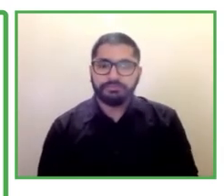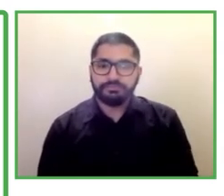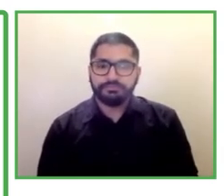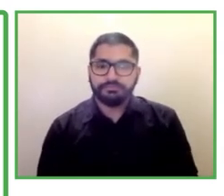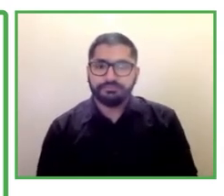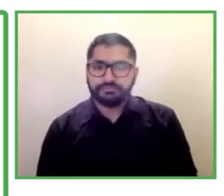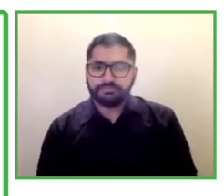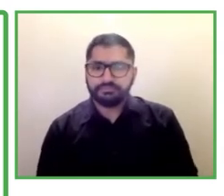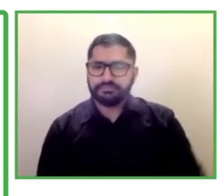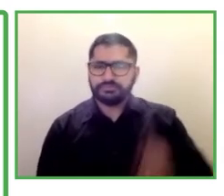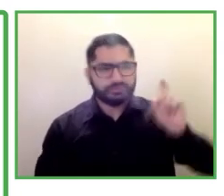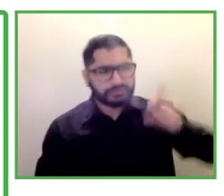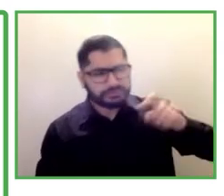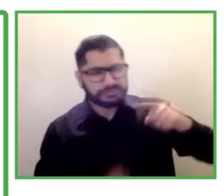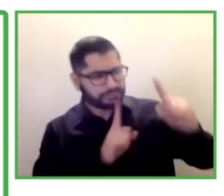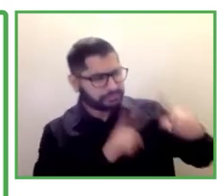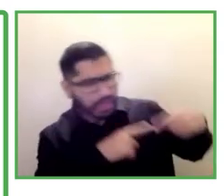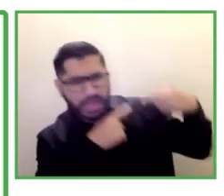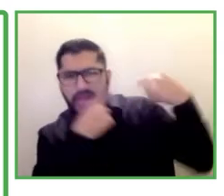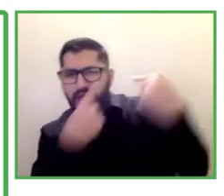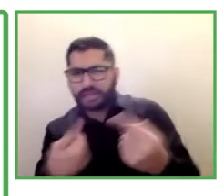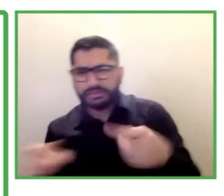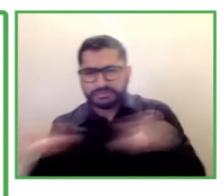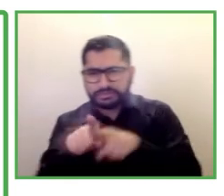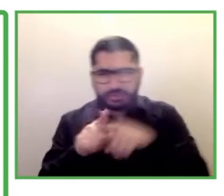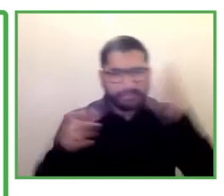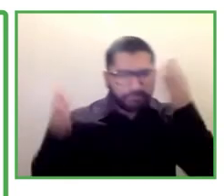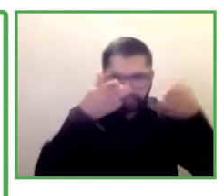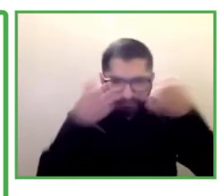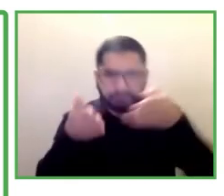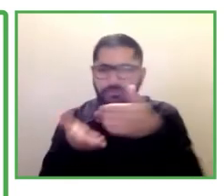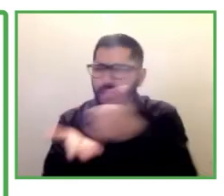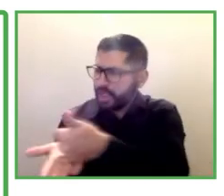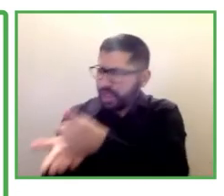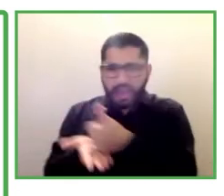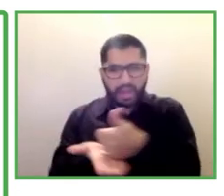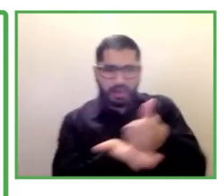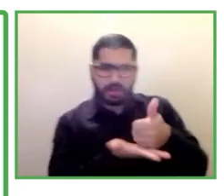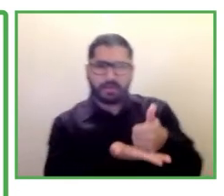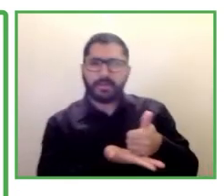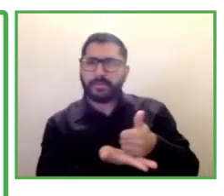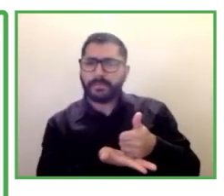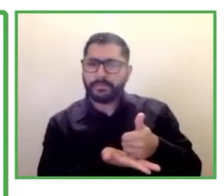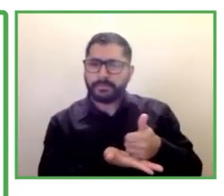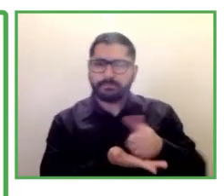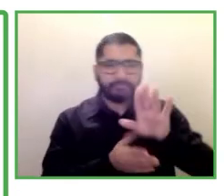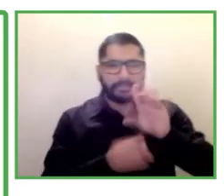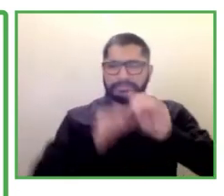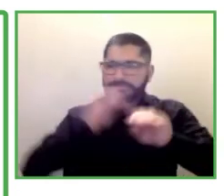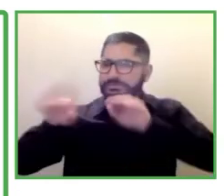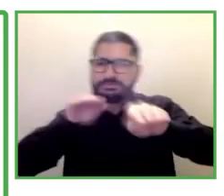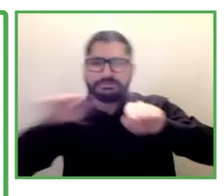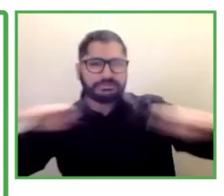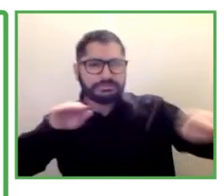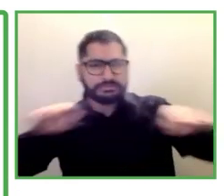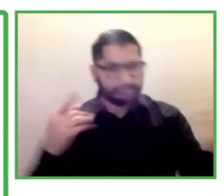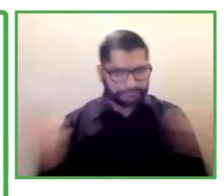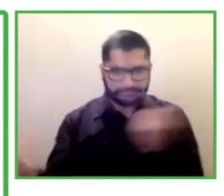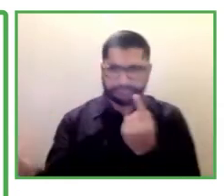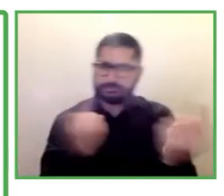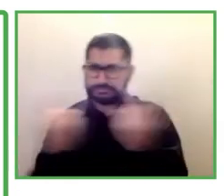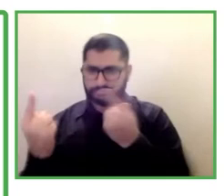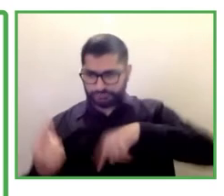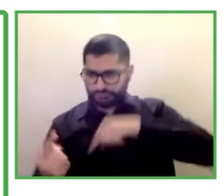Queremos entregarle oportunidades a los alumnos con discapacidad a tener esta experiencia práctica en el